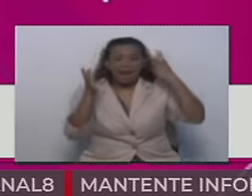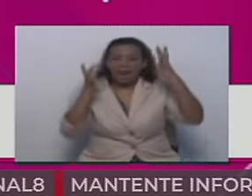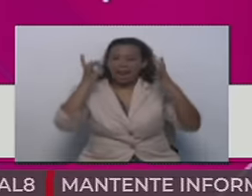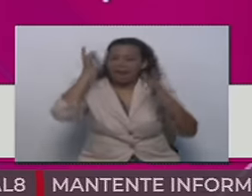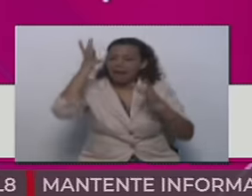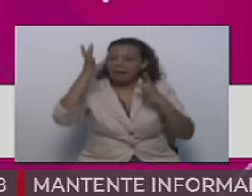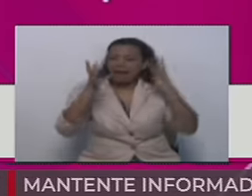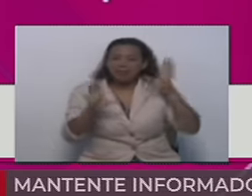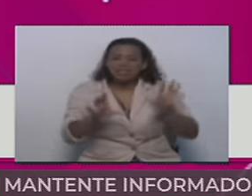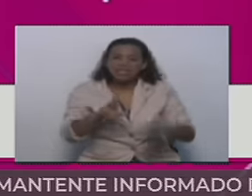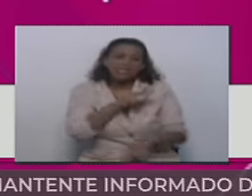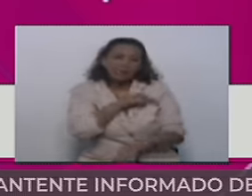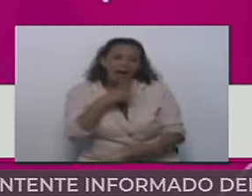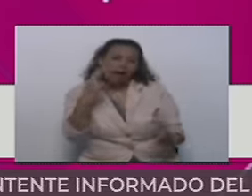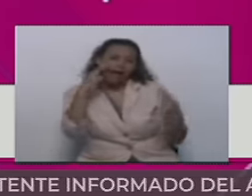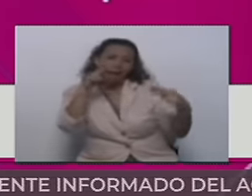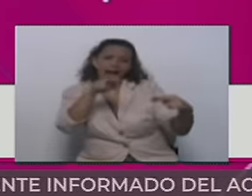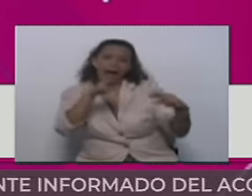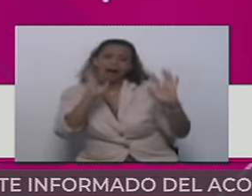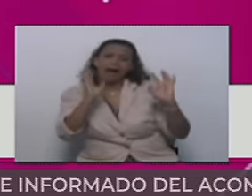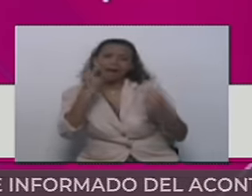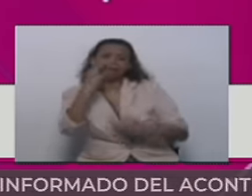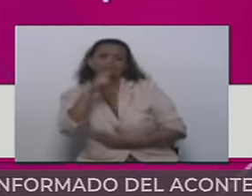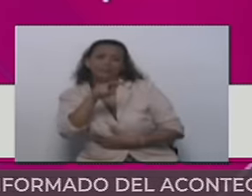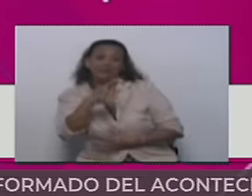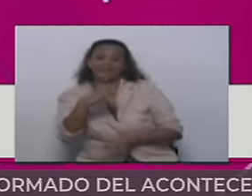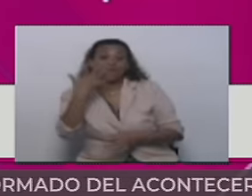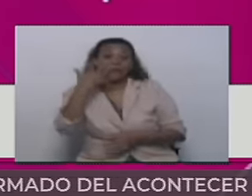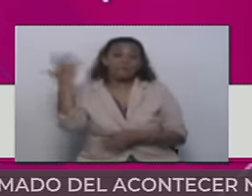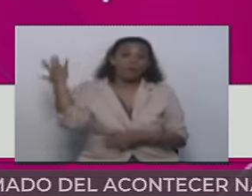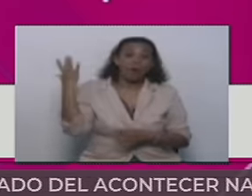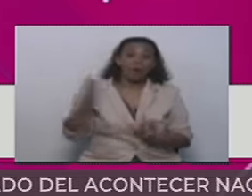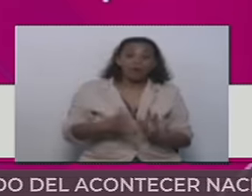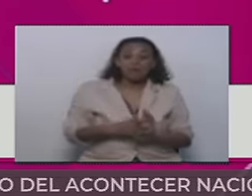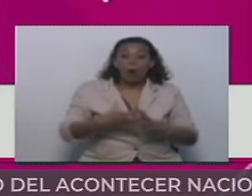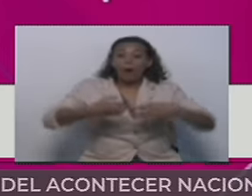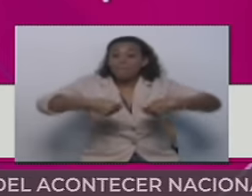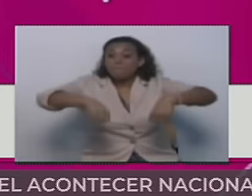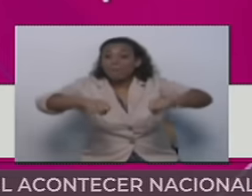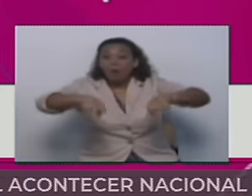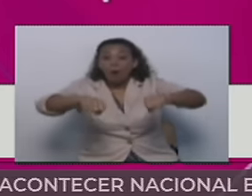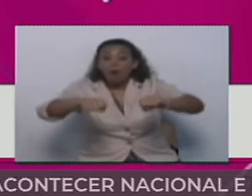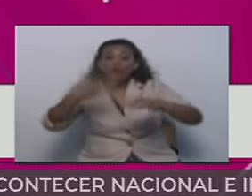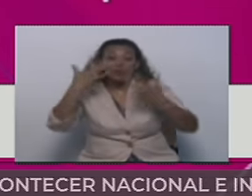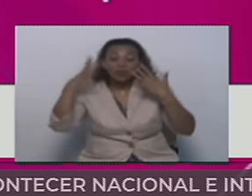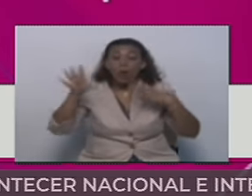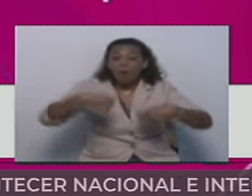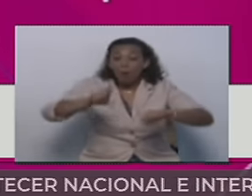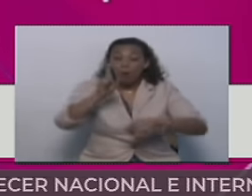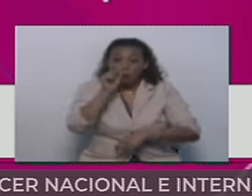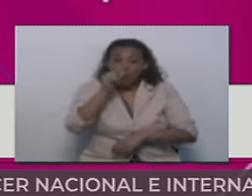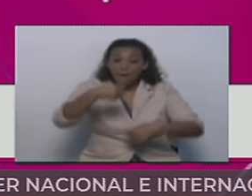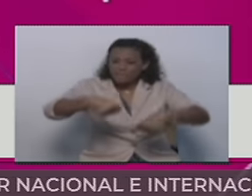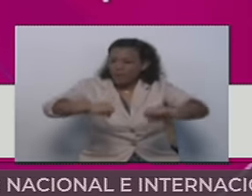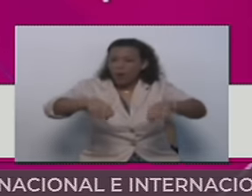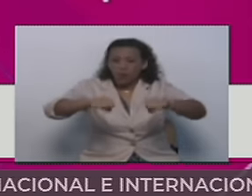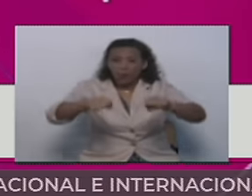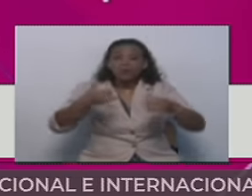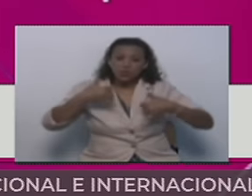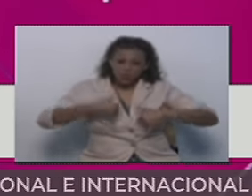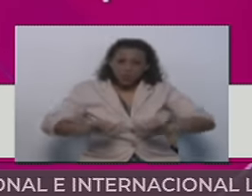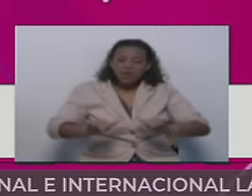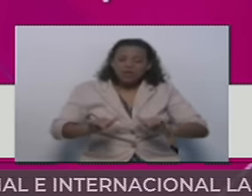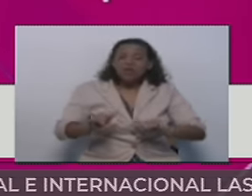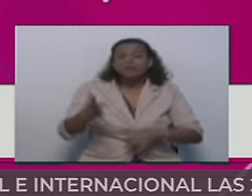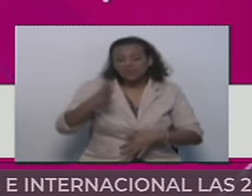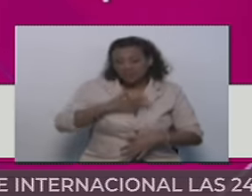y nosotros siempre la veíamos. Después se hizo famosa porque iba en una moto, y creo que el motorizado era su hijo, tu hermano.